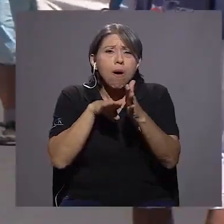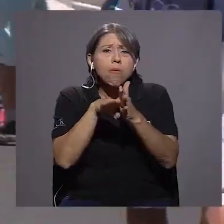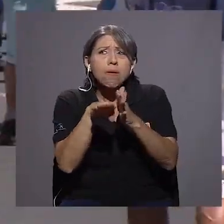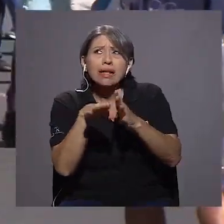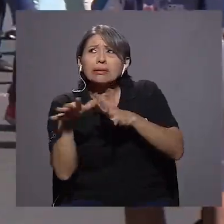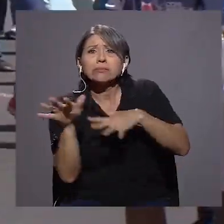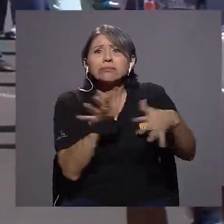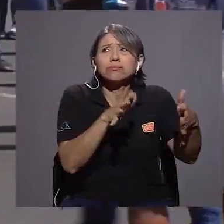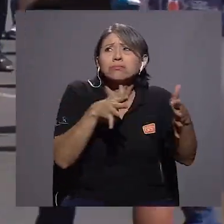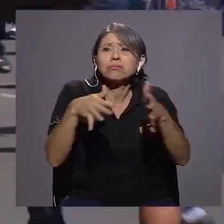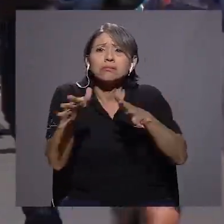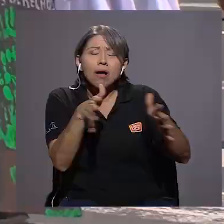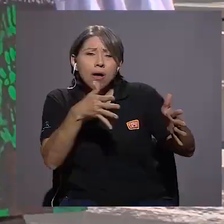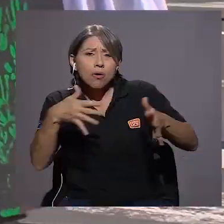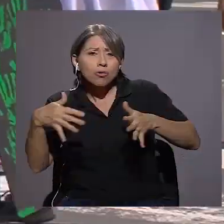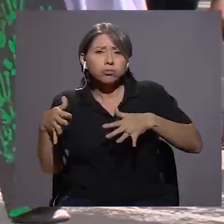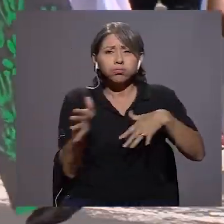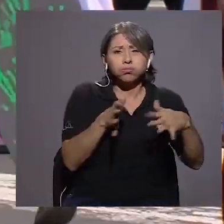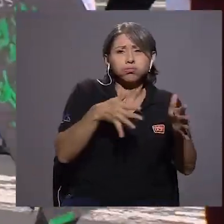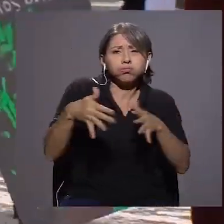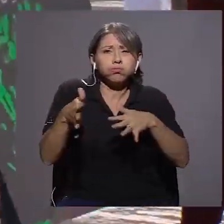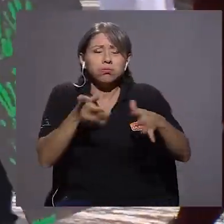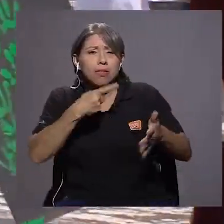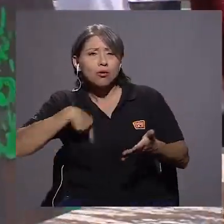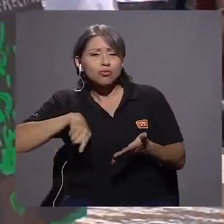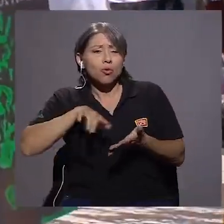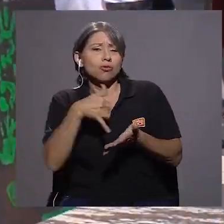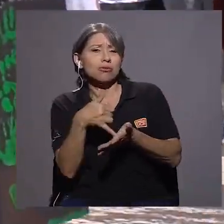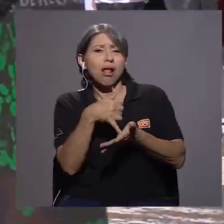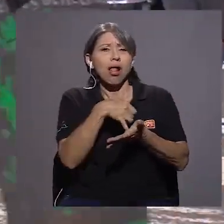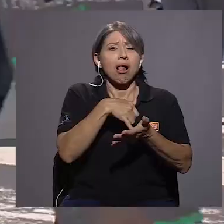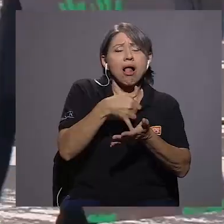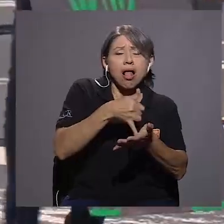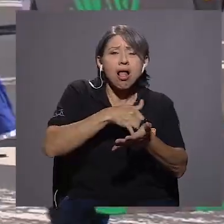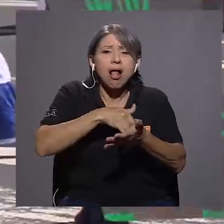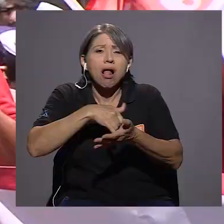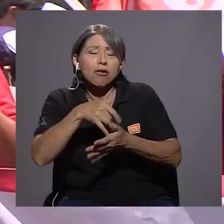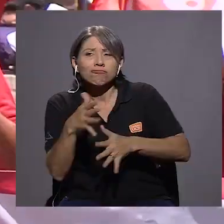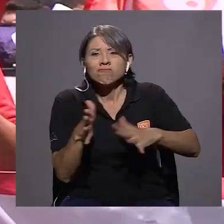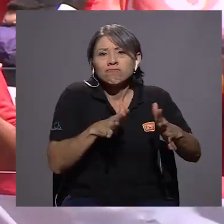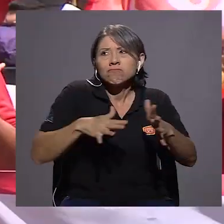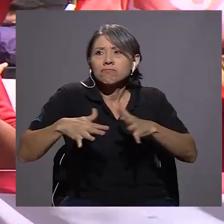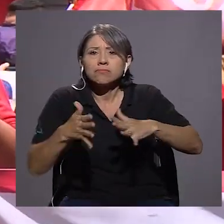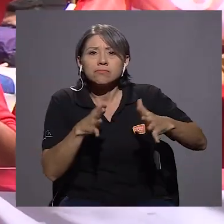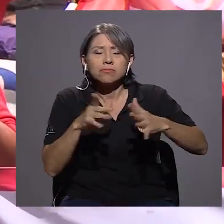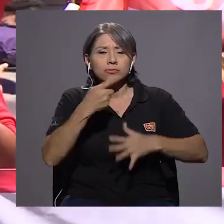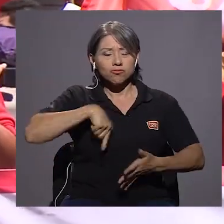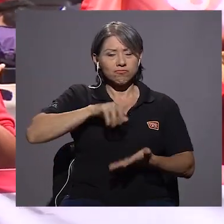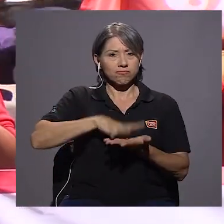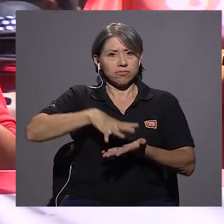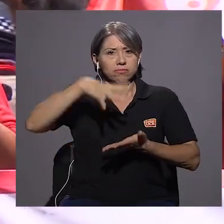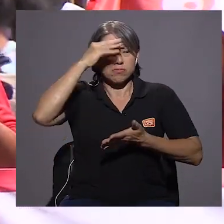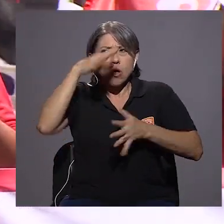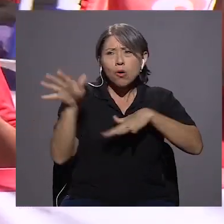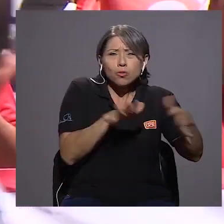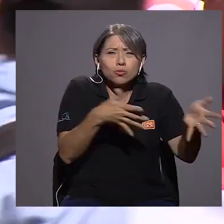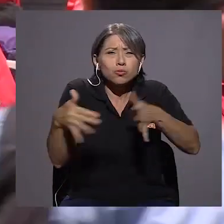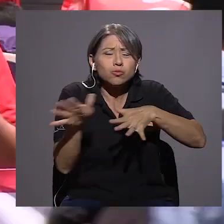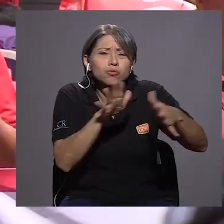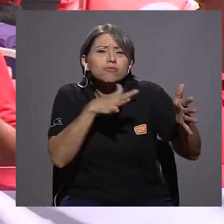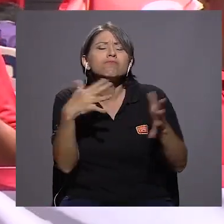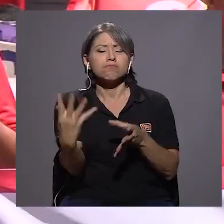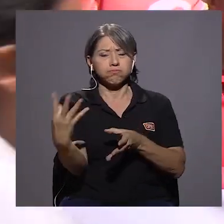suele jugar a desestabilizarnos porque vamos aprendiendo que la turbulencia es parte del camino, que